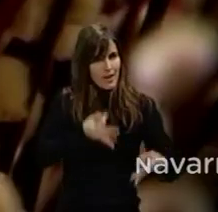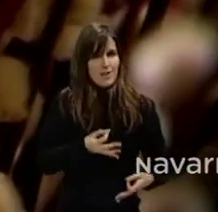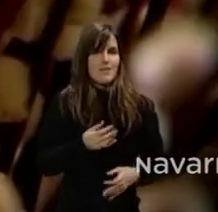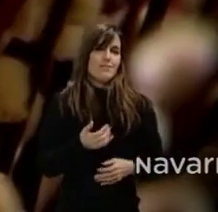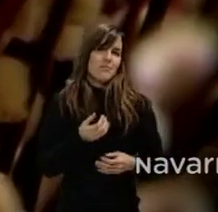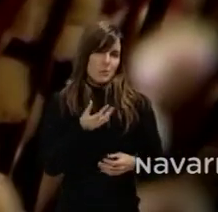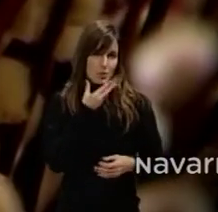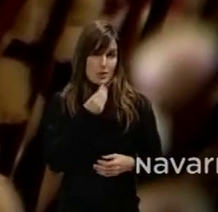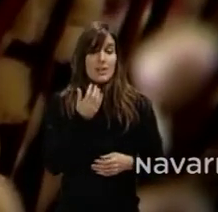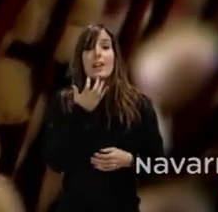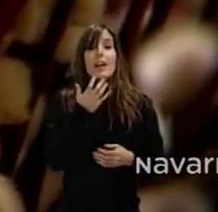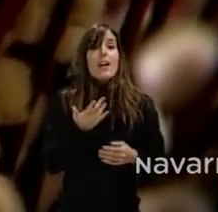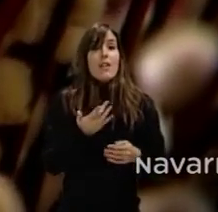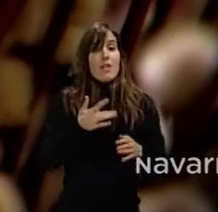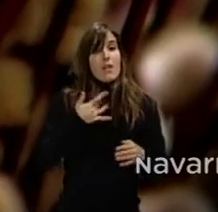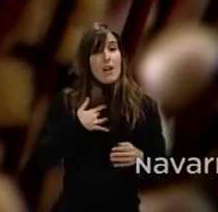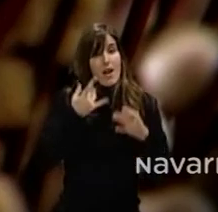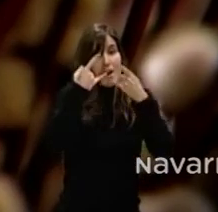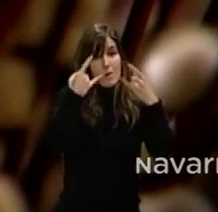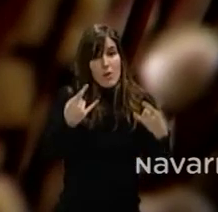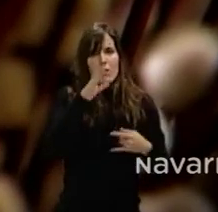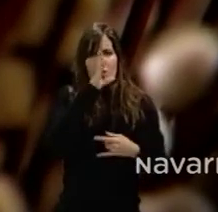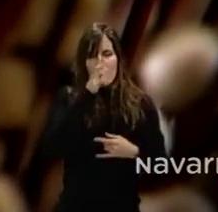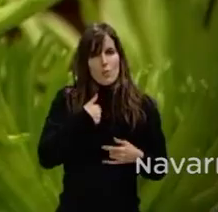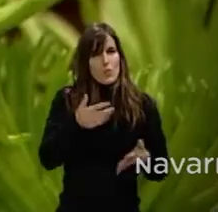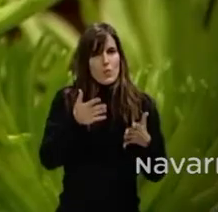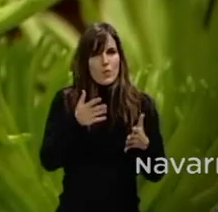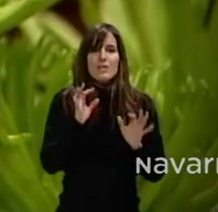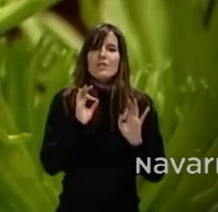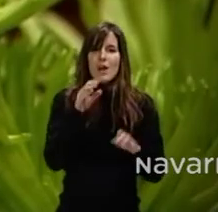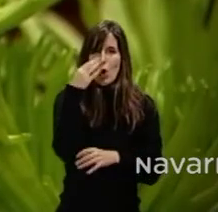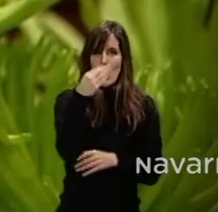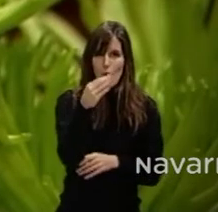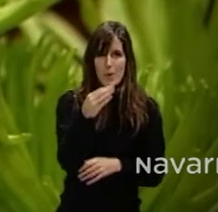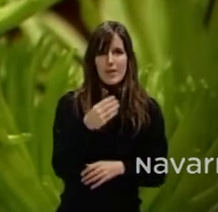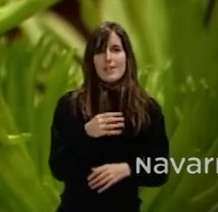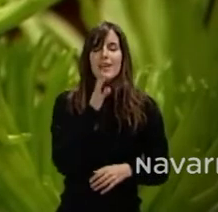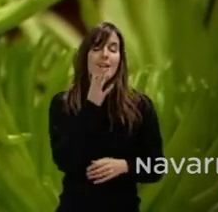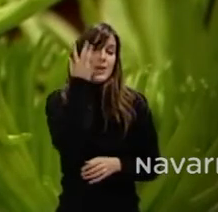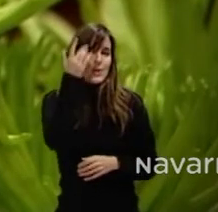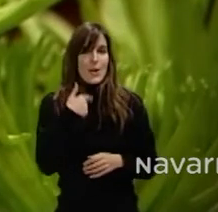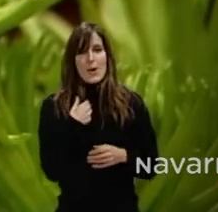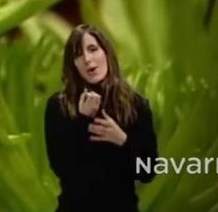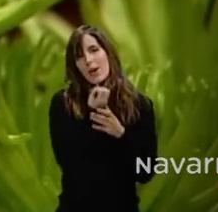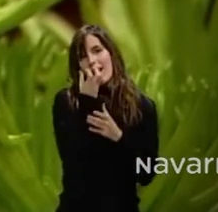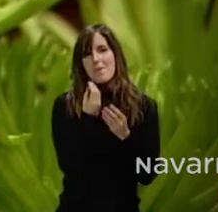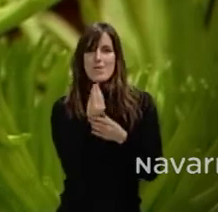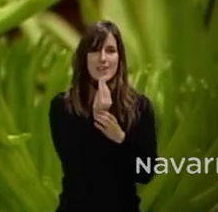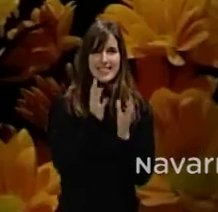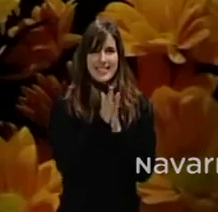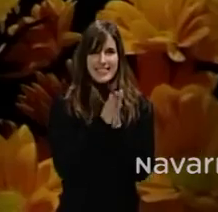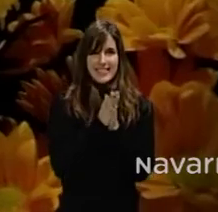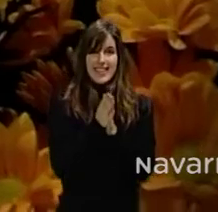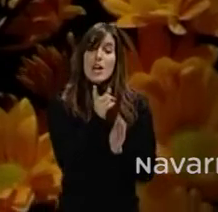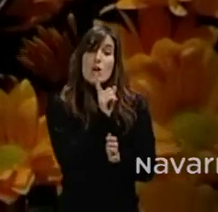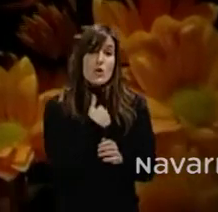Valentín yo me lo paso muy bien sobre todo con la gente joven que voy a mandar un ramo no sé qué tal cual no